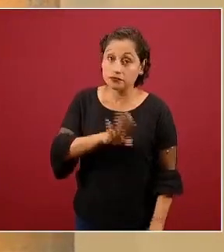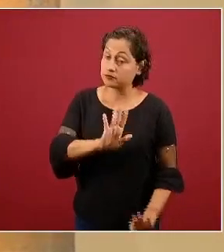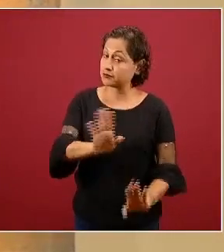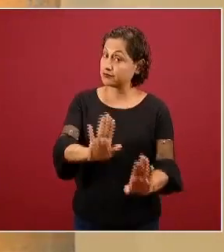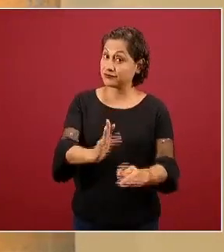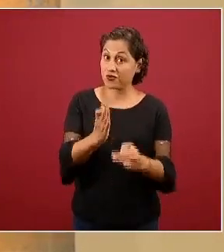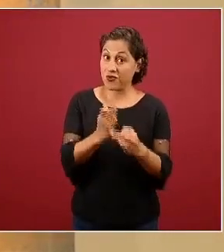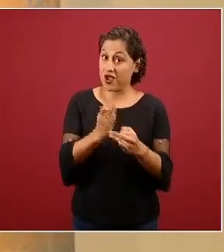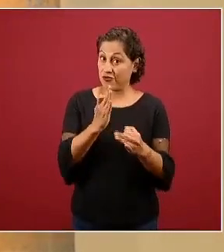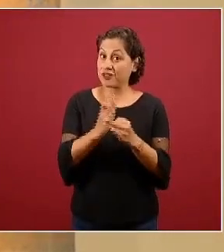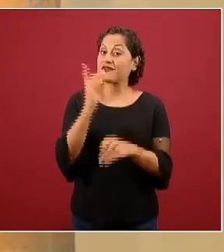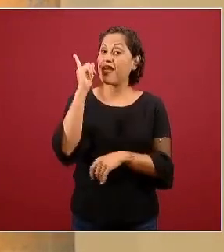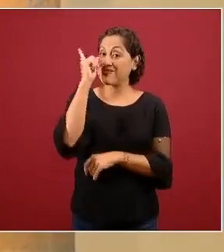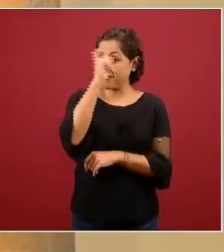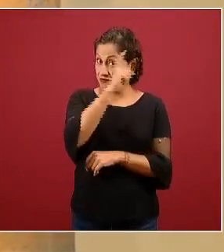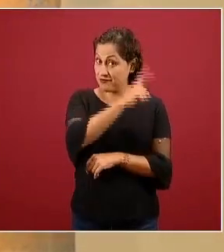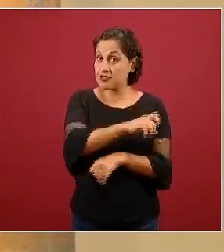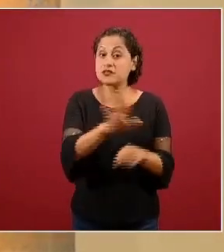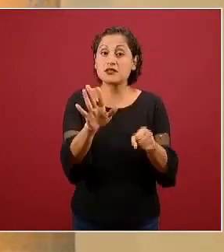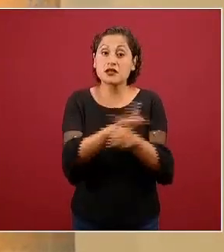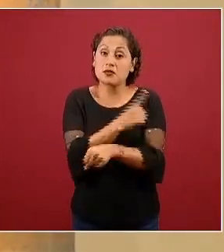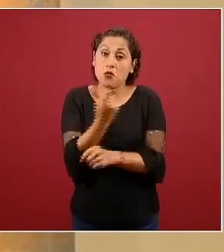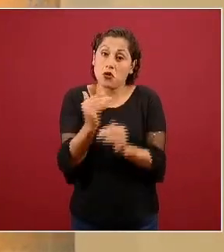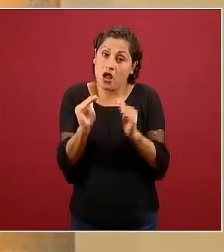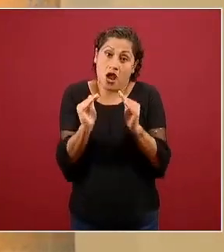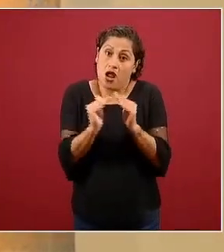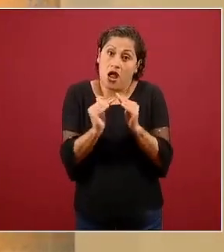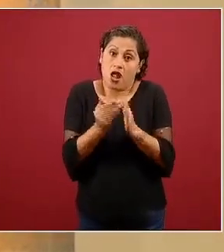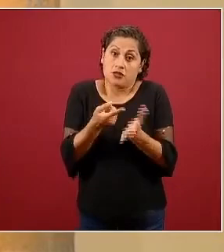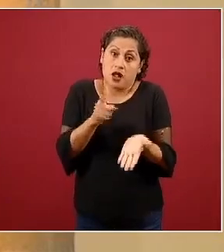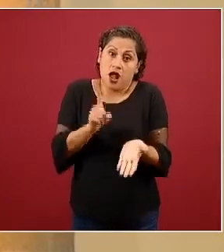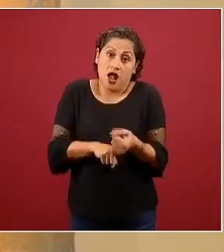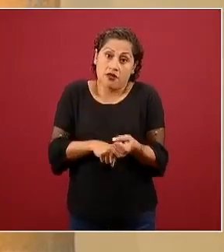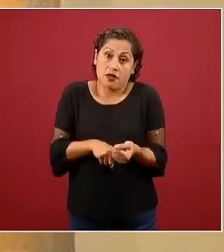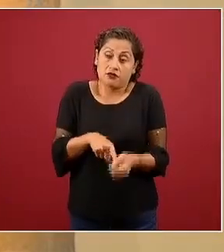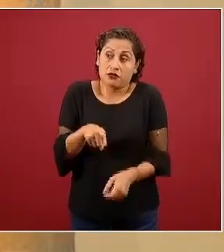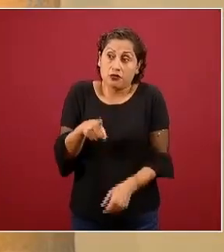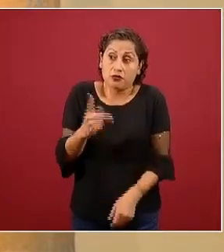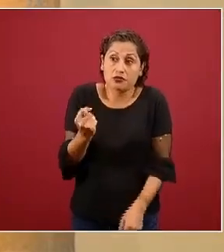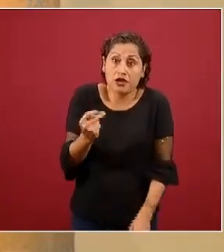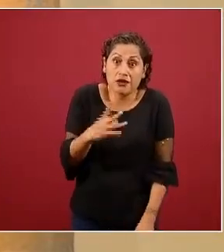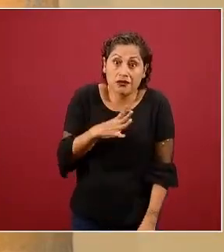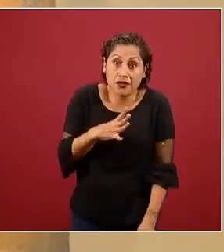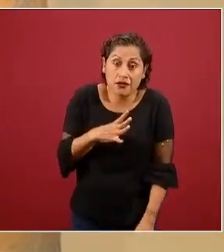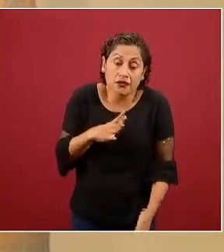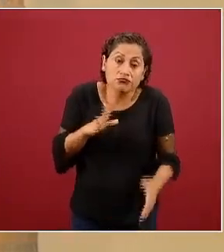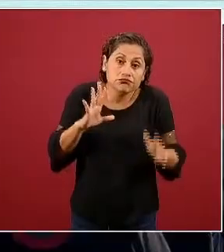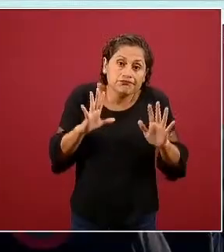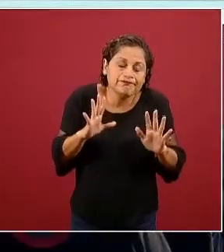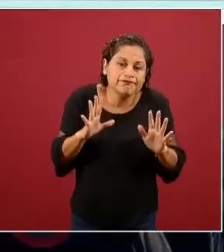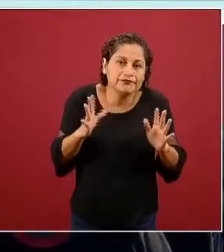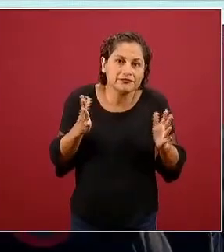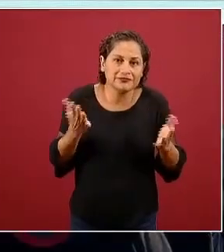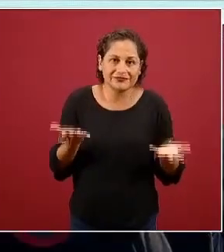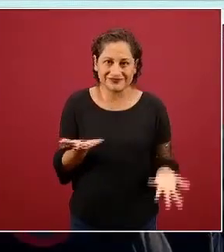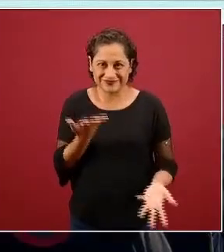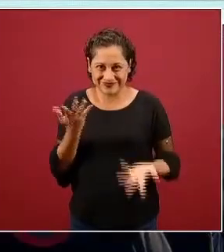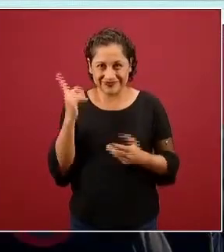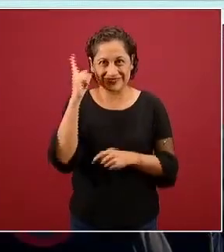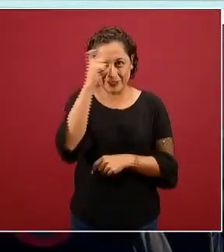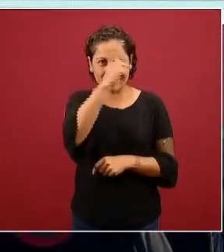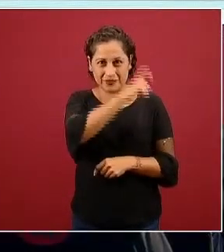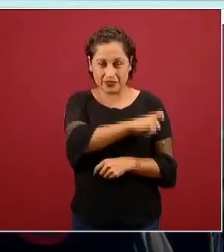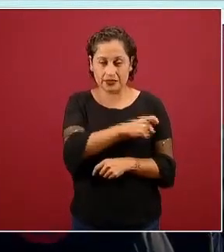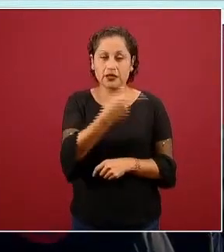tratamos dentro de casa de hacer lo mejor posible con lo que tenemos. Pero sí, son conductas que seguramente se